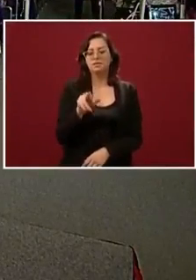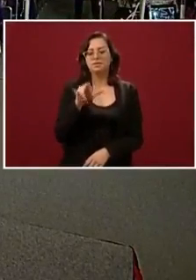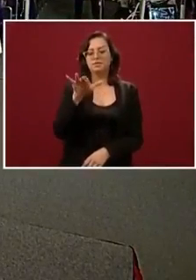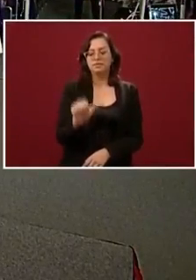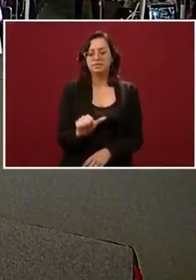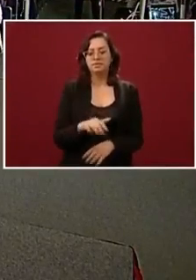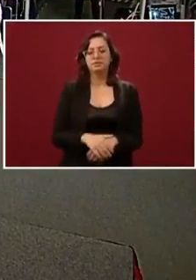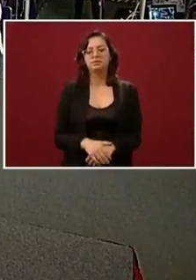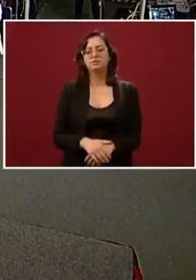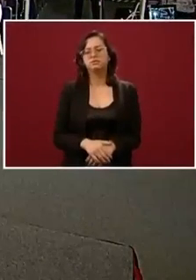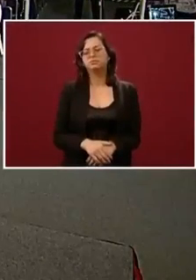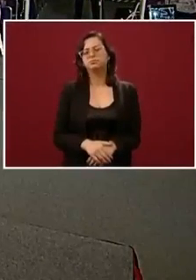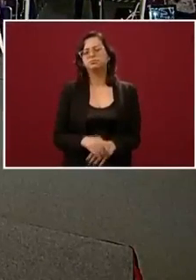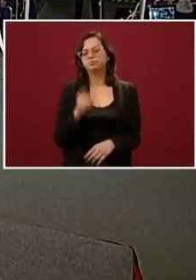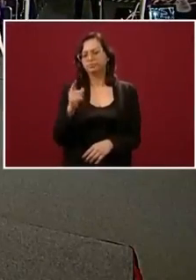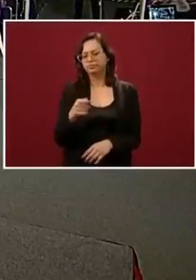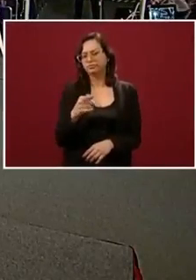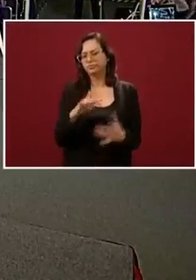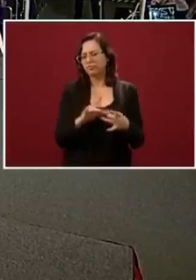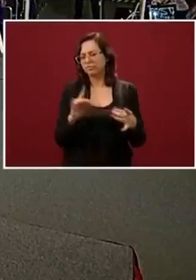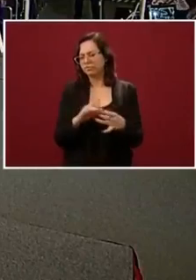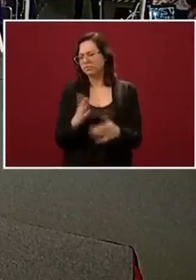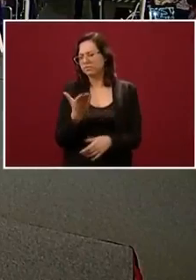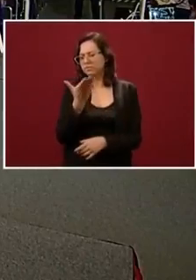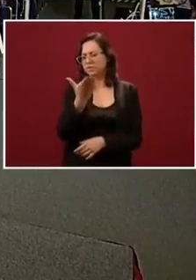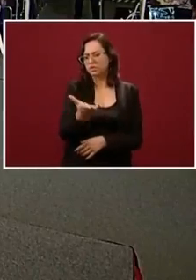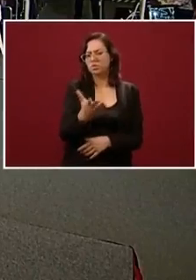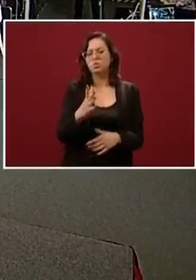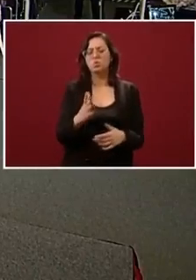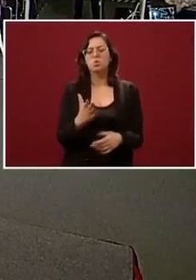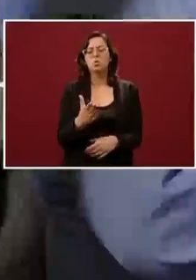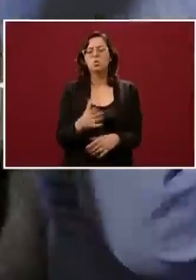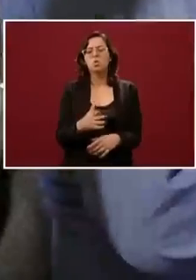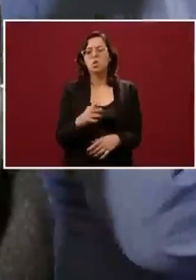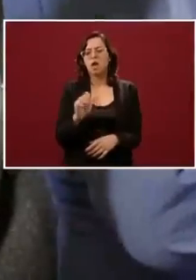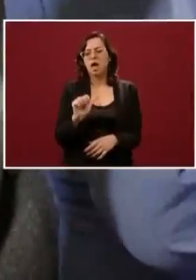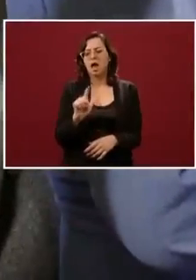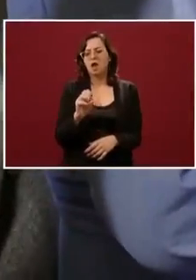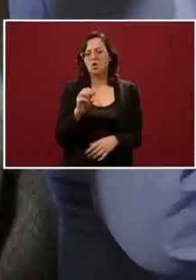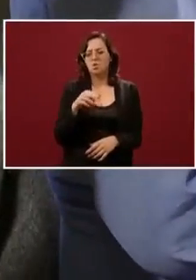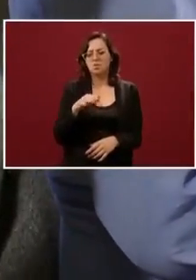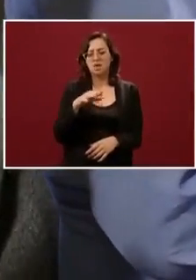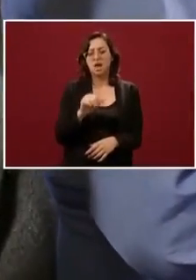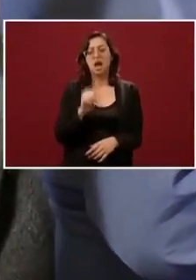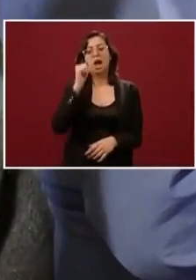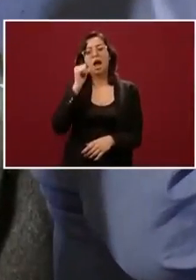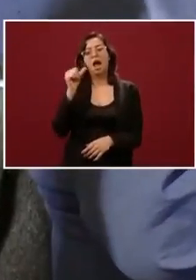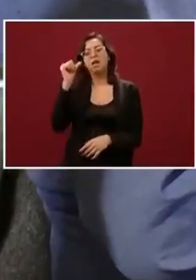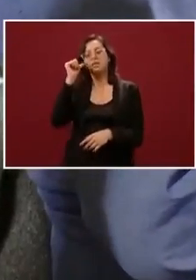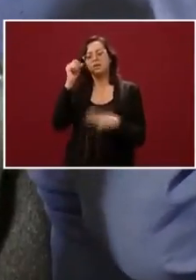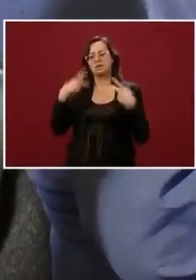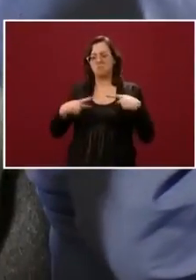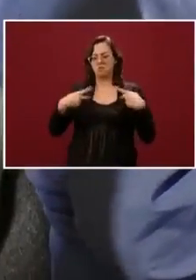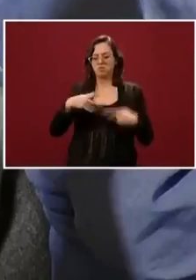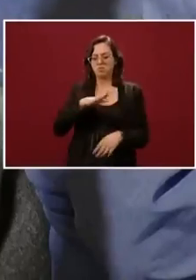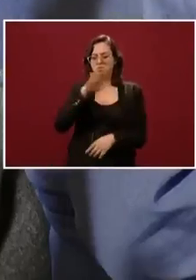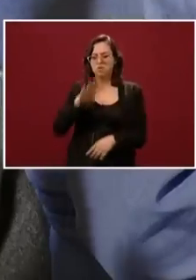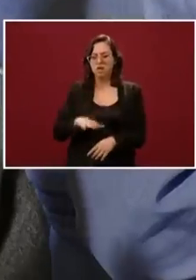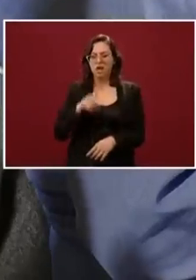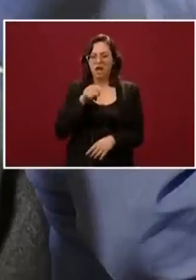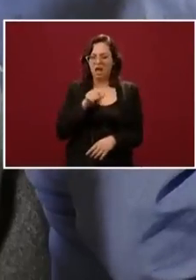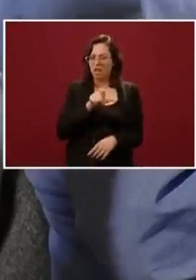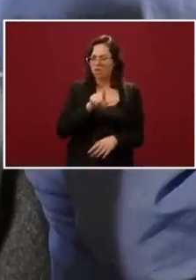Primero, una precisión para el doctor Alomía. Cuando usted habla de que la persona que falleció ayer no estuvo en festivales, me